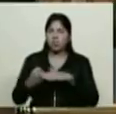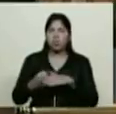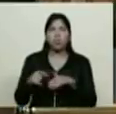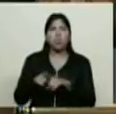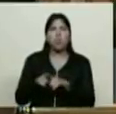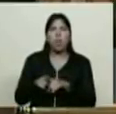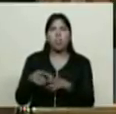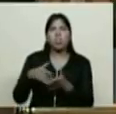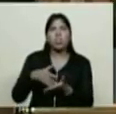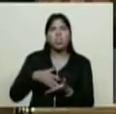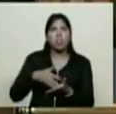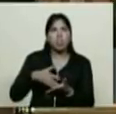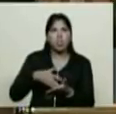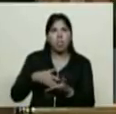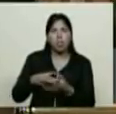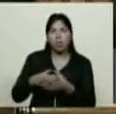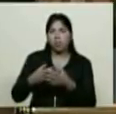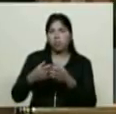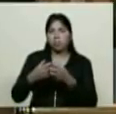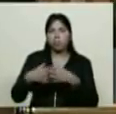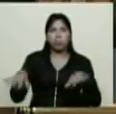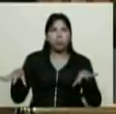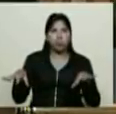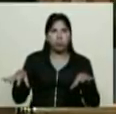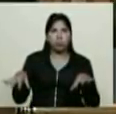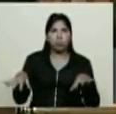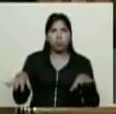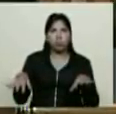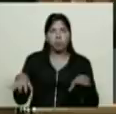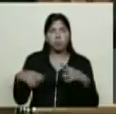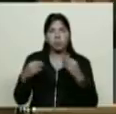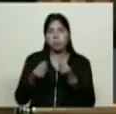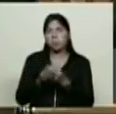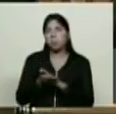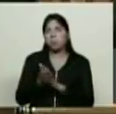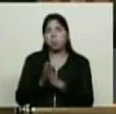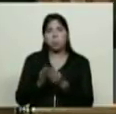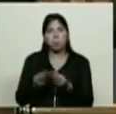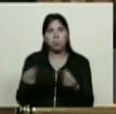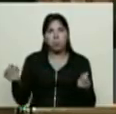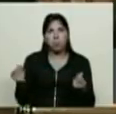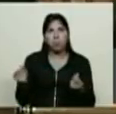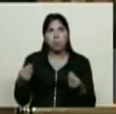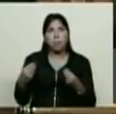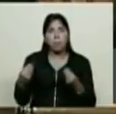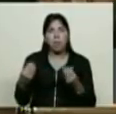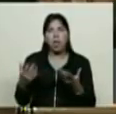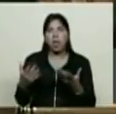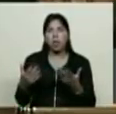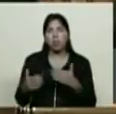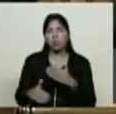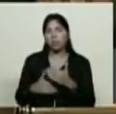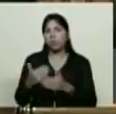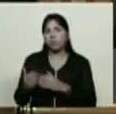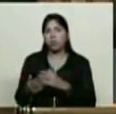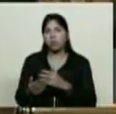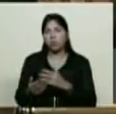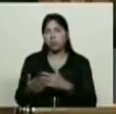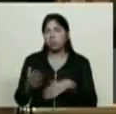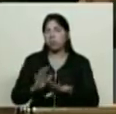venezolana y desmembrar la democracia para, y en consecuencia, impedir la buena marcha del